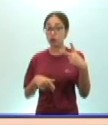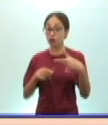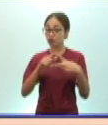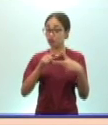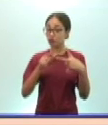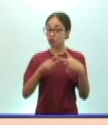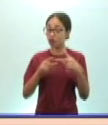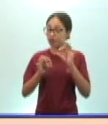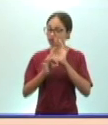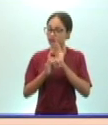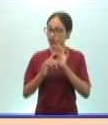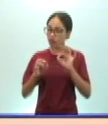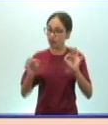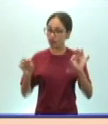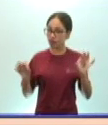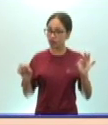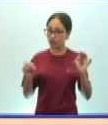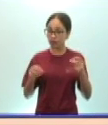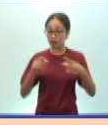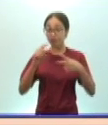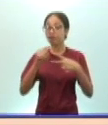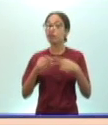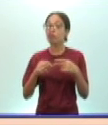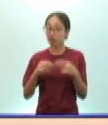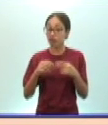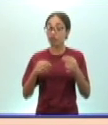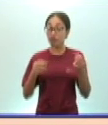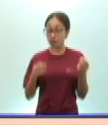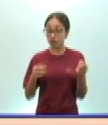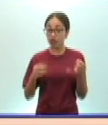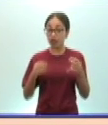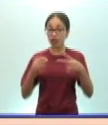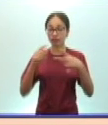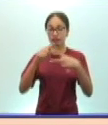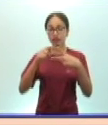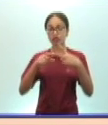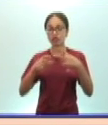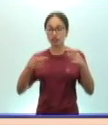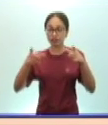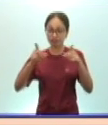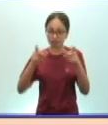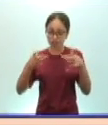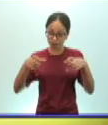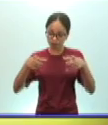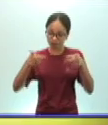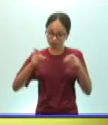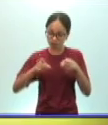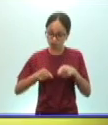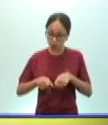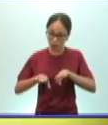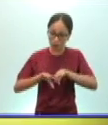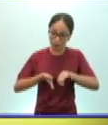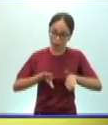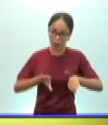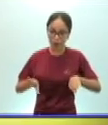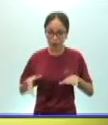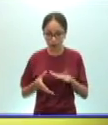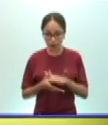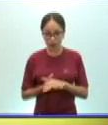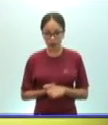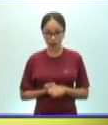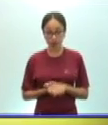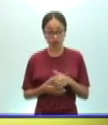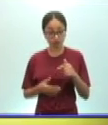decantación simple y la decantación utilizando el embudo de separación. Ahora bien, vamos